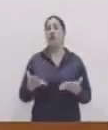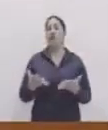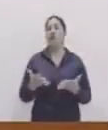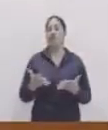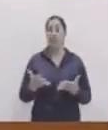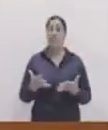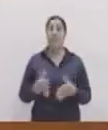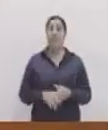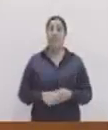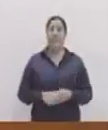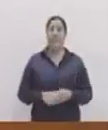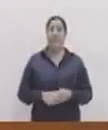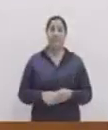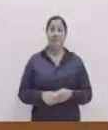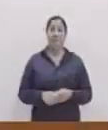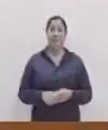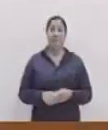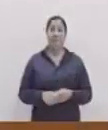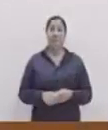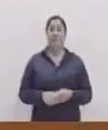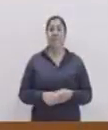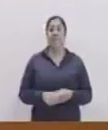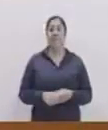En este caso tenemos entonces